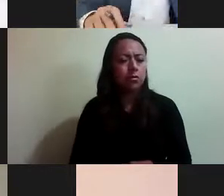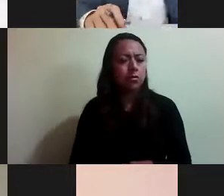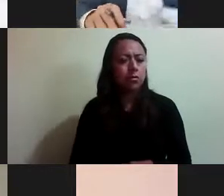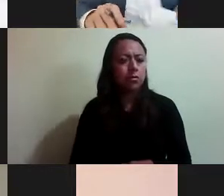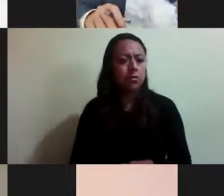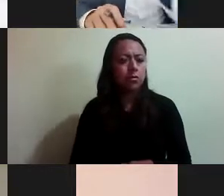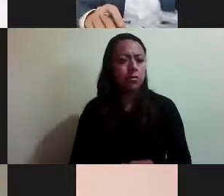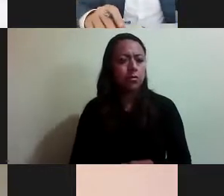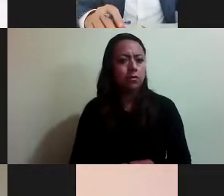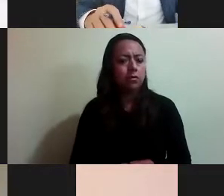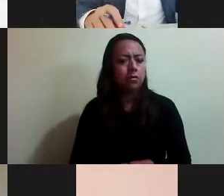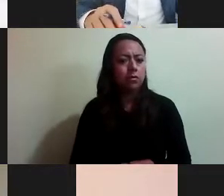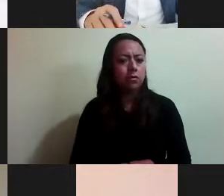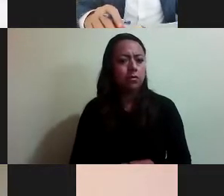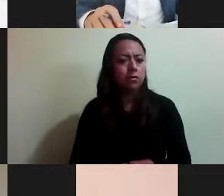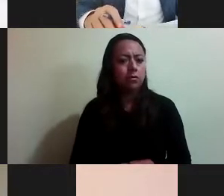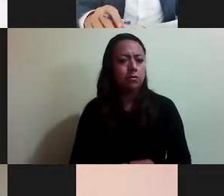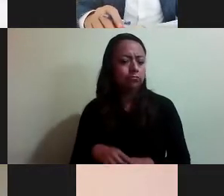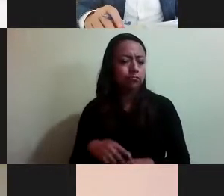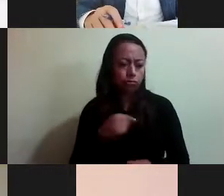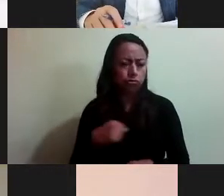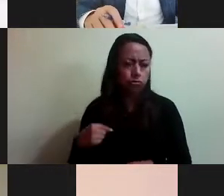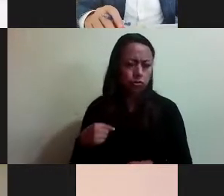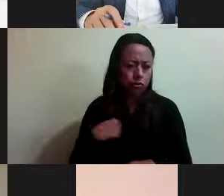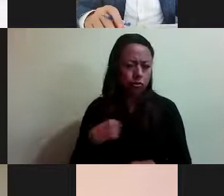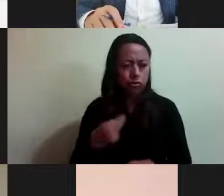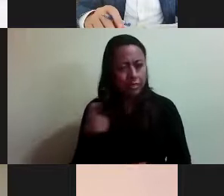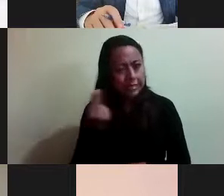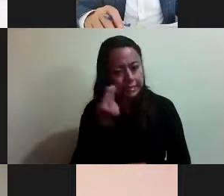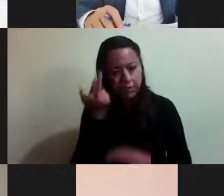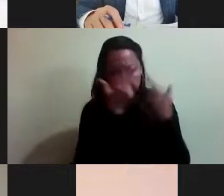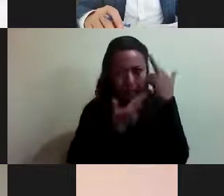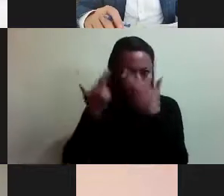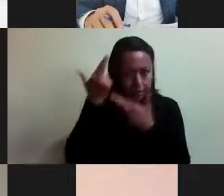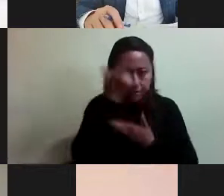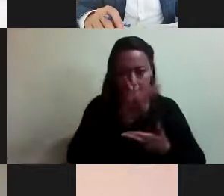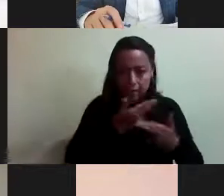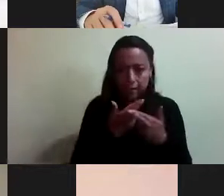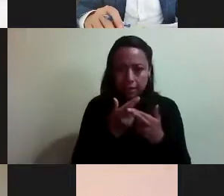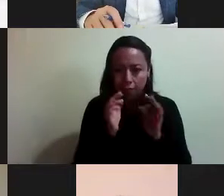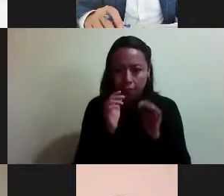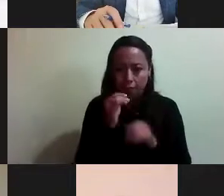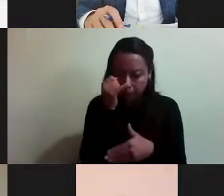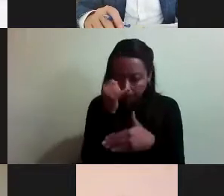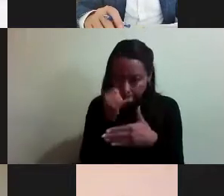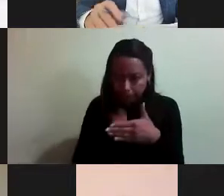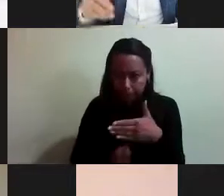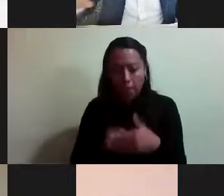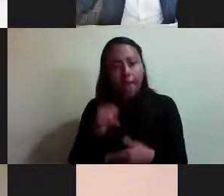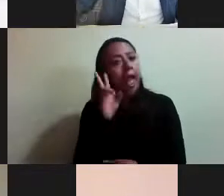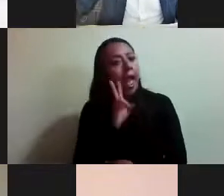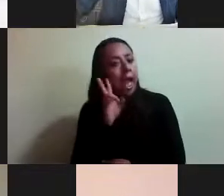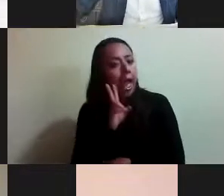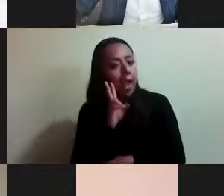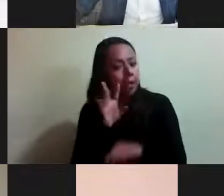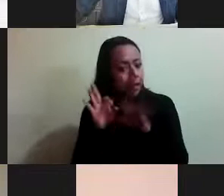necesito revisarlo muy bien para saber exactamente cuál es el tratamiento